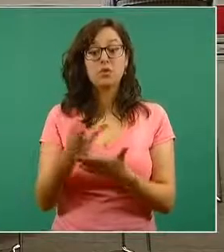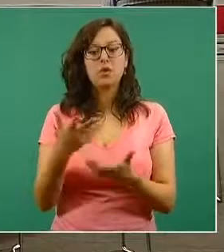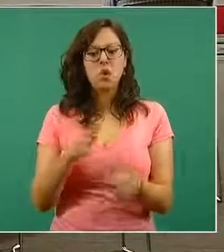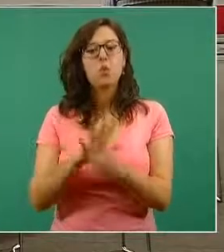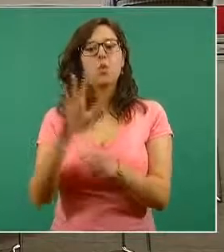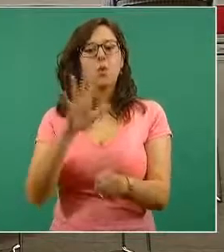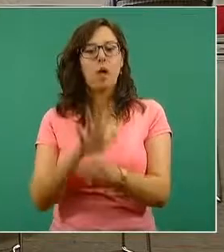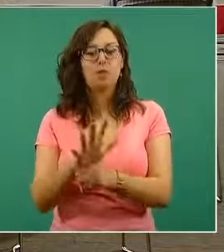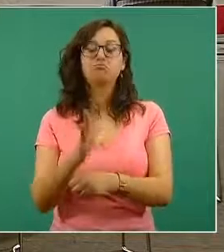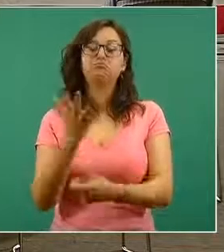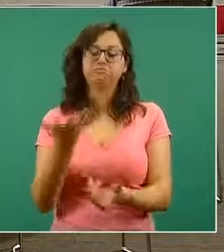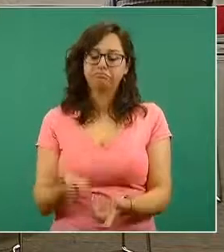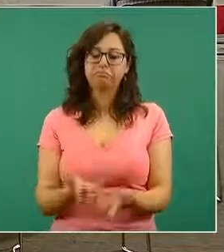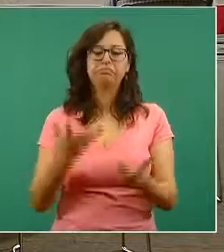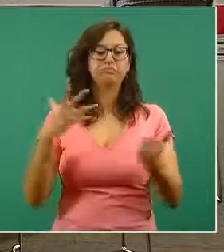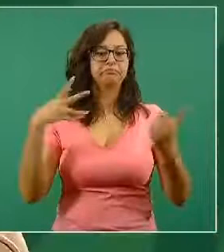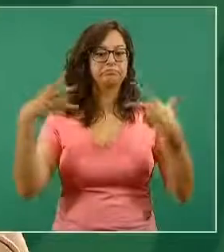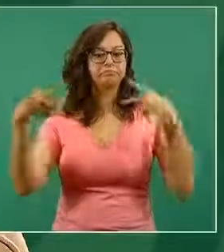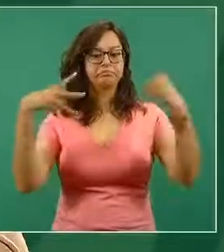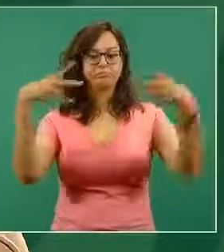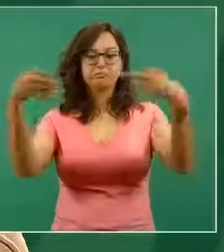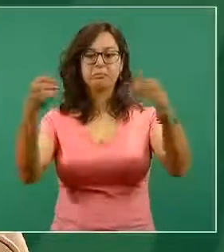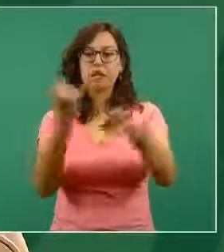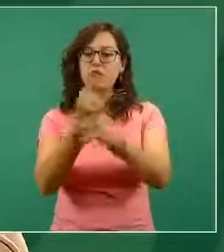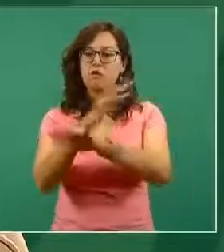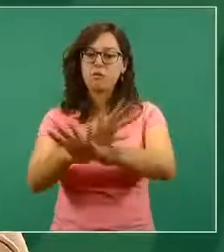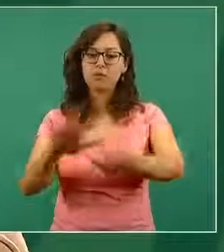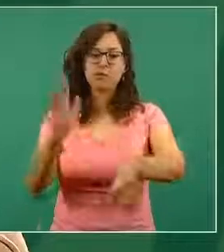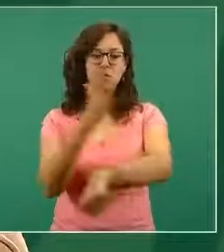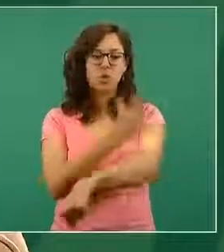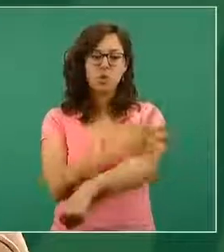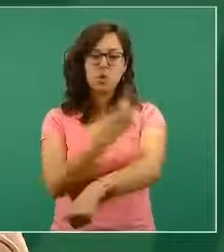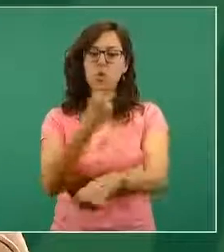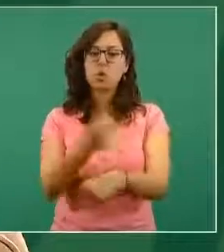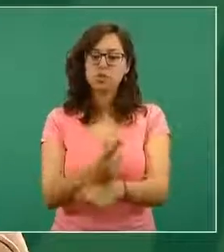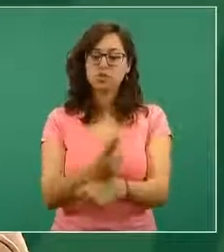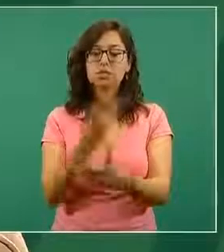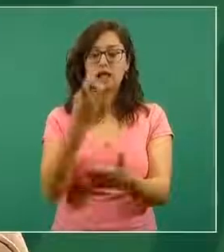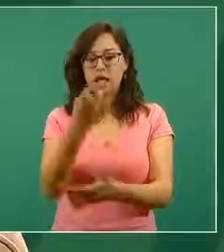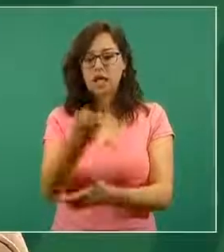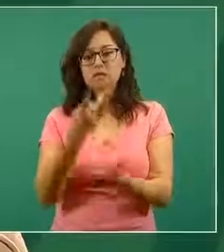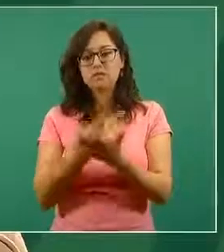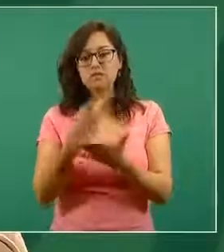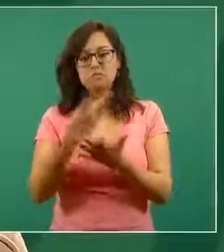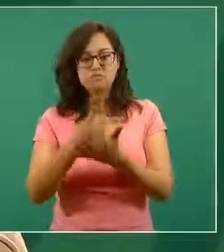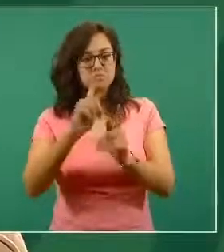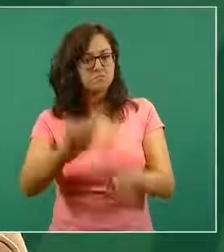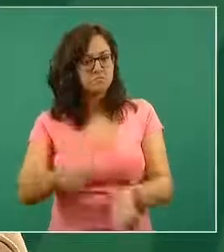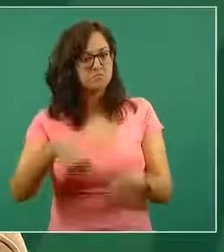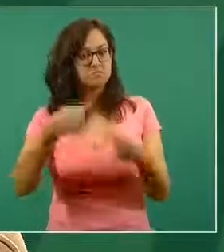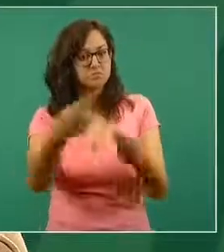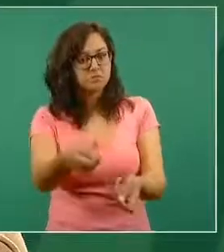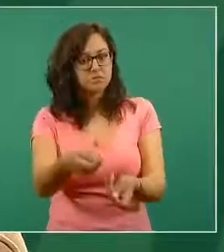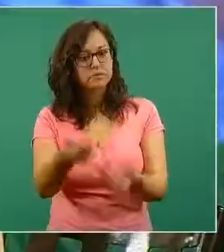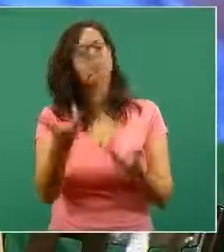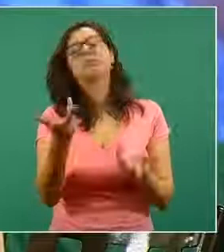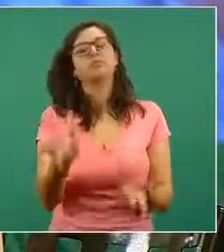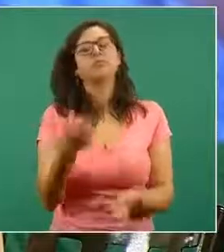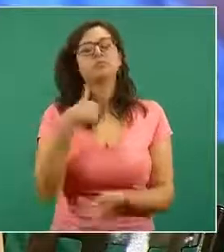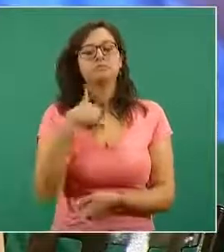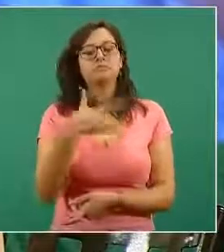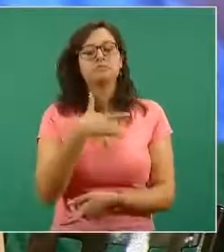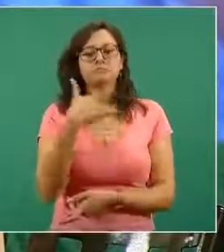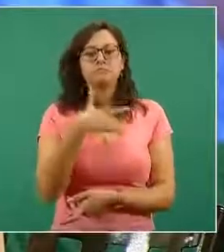transparentes de la pandemia, de los casos, tanto los casos y las defunciones son completamente públicos, y creo que es